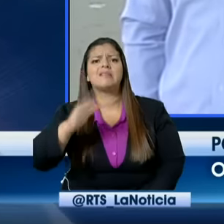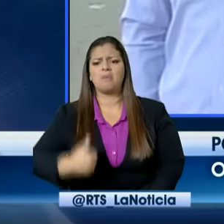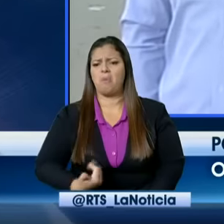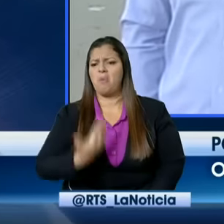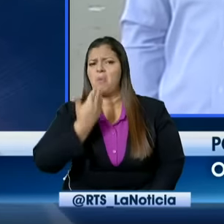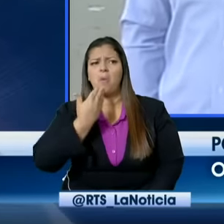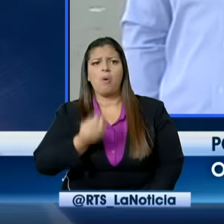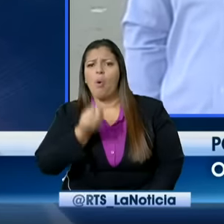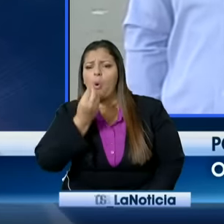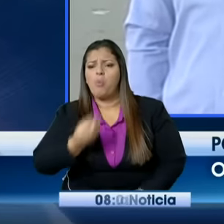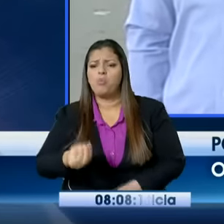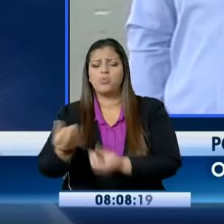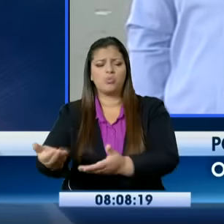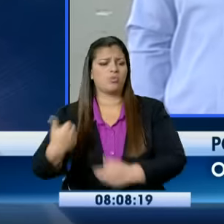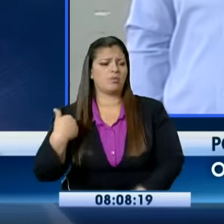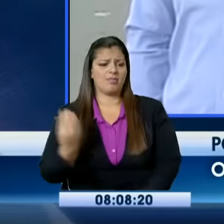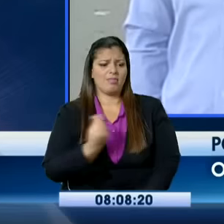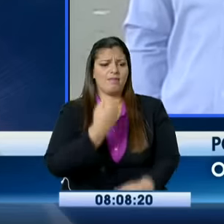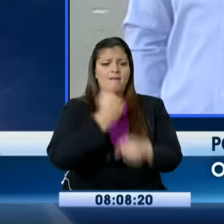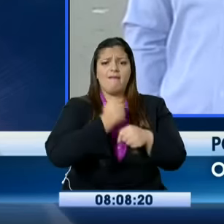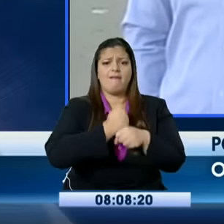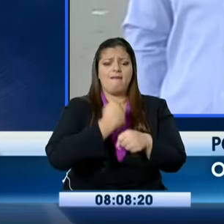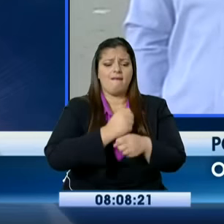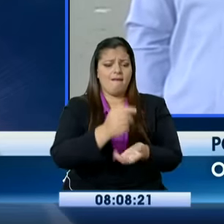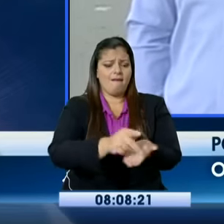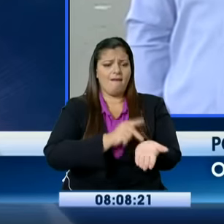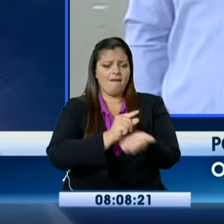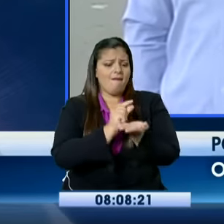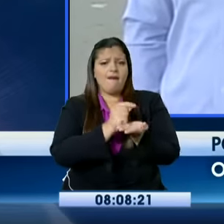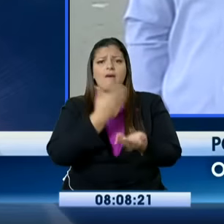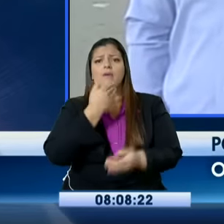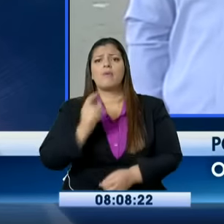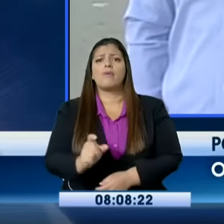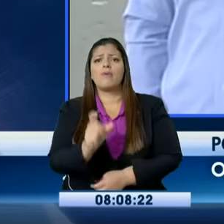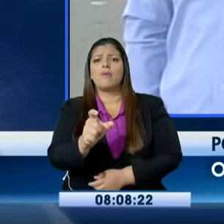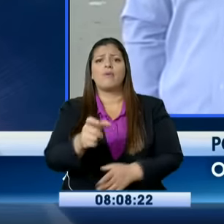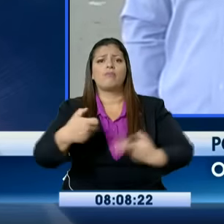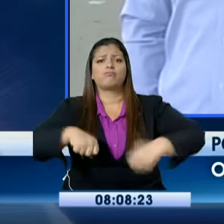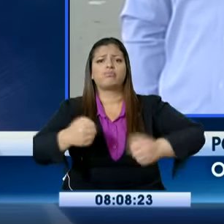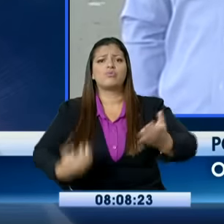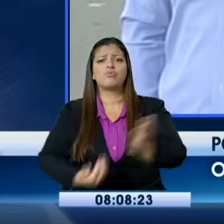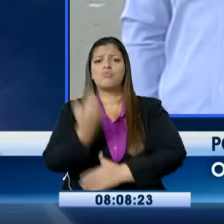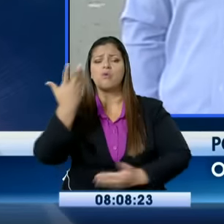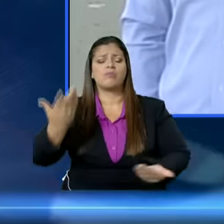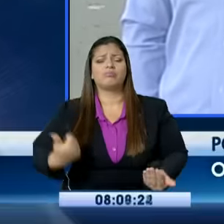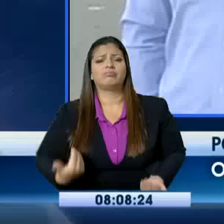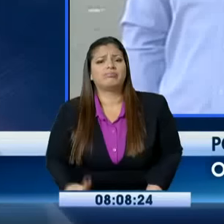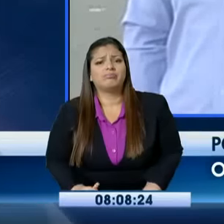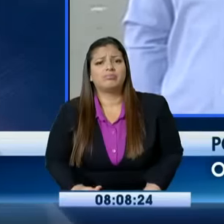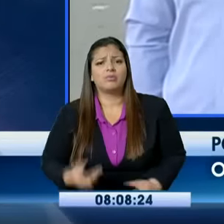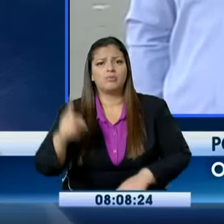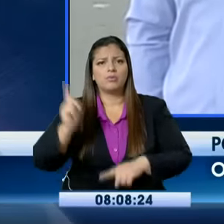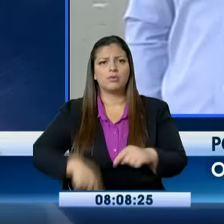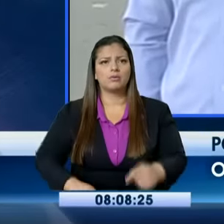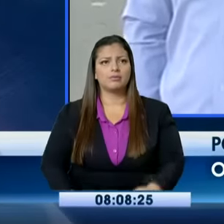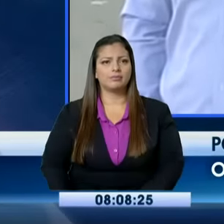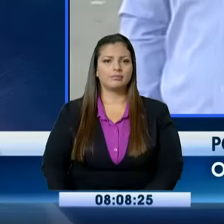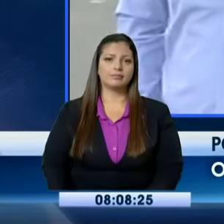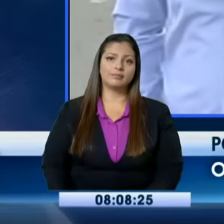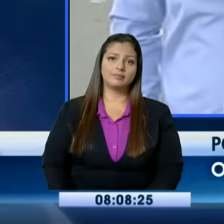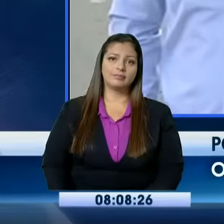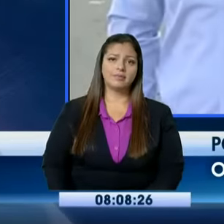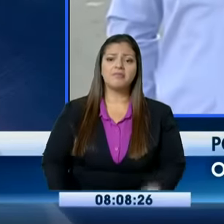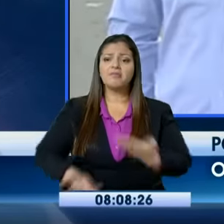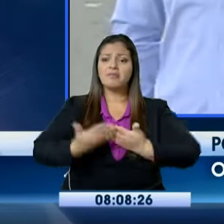por ejemplo, tienes un carro y trabajas a través de ese carro, no tienes la licencia, ¿qué estás atentando? Contra tu propio trabajo, pues.